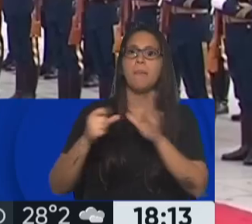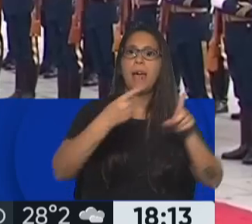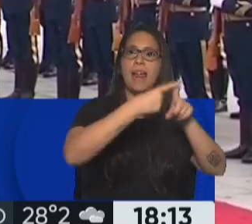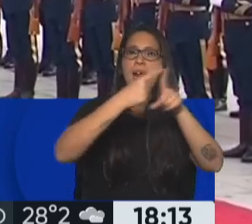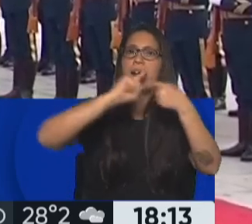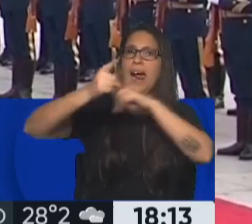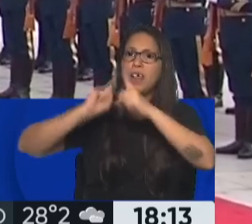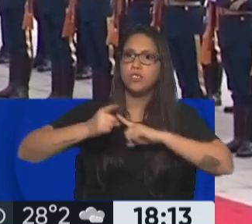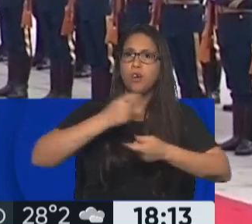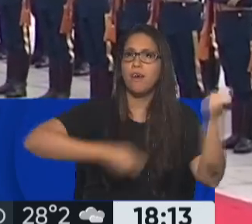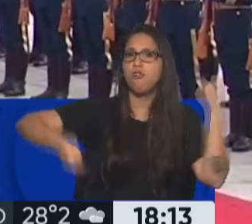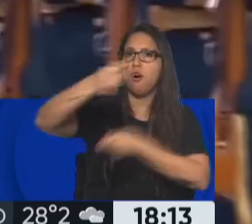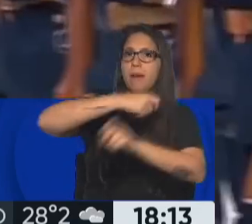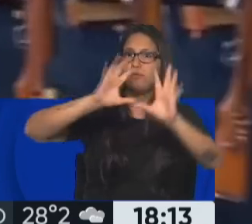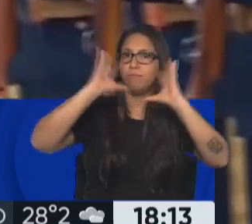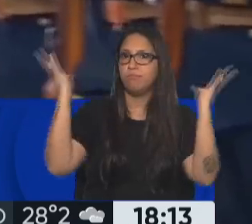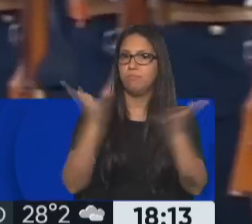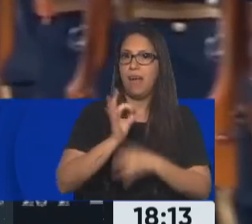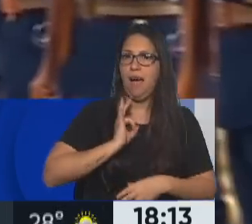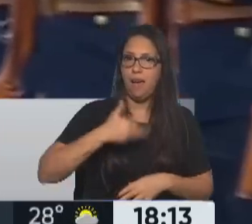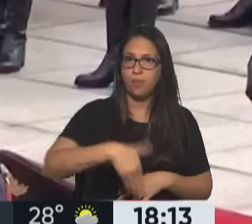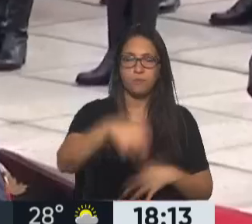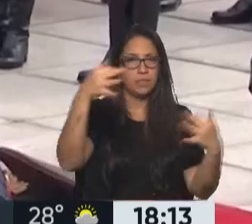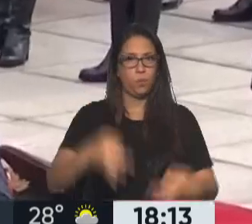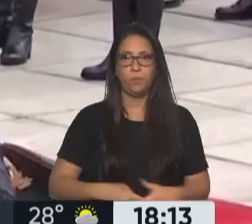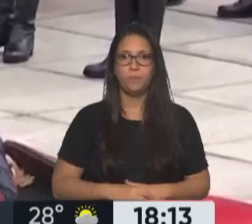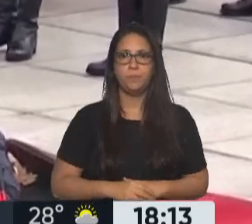el comercio global en los próximos años.